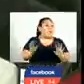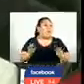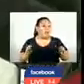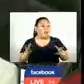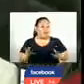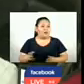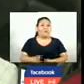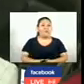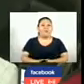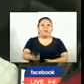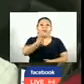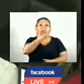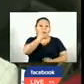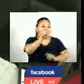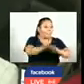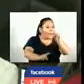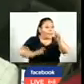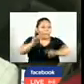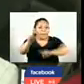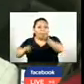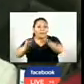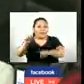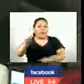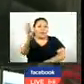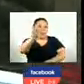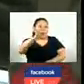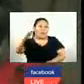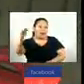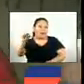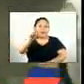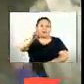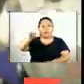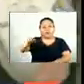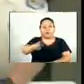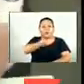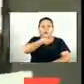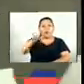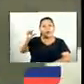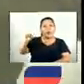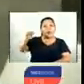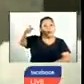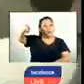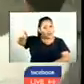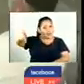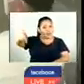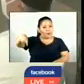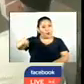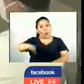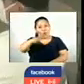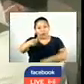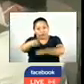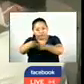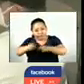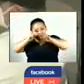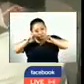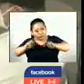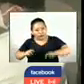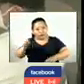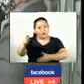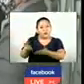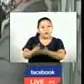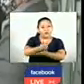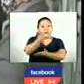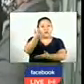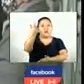según lo reveló una encuesta de alcance nacional realizada por la agencia de noticias AP y el centro de investigación NORC de la universidad de